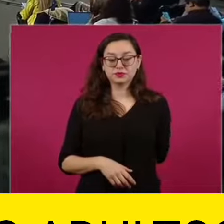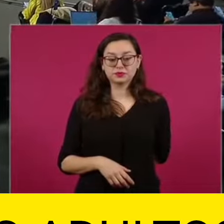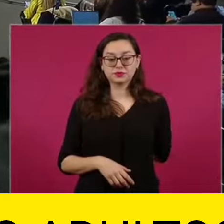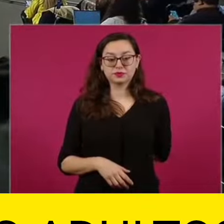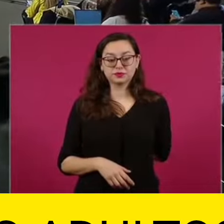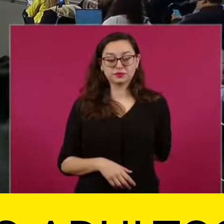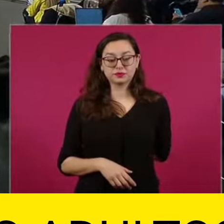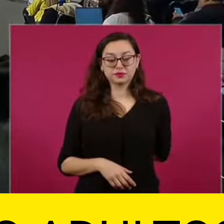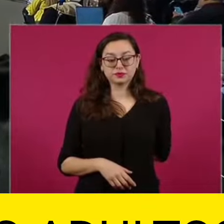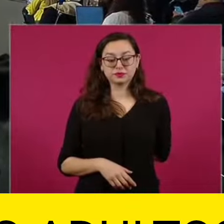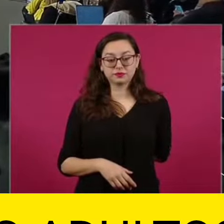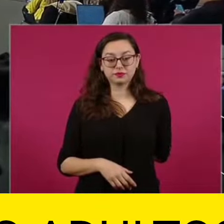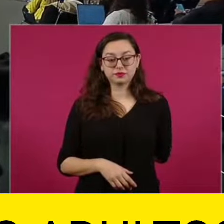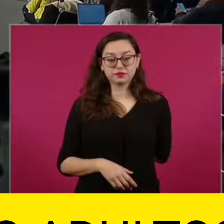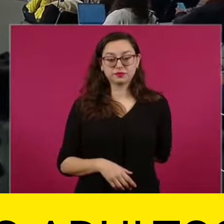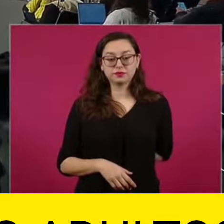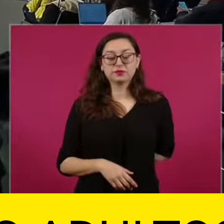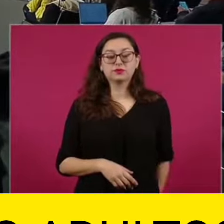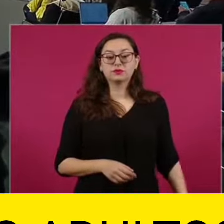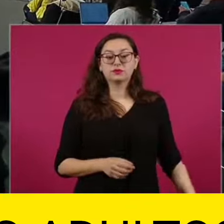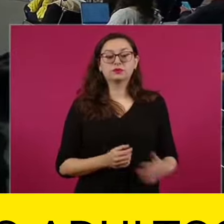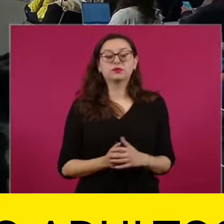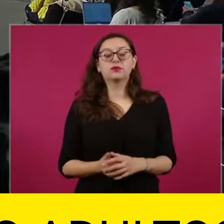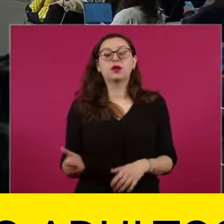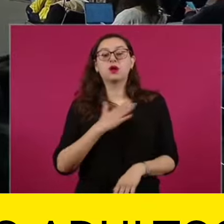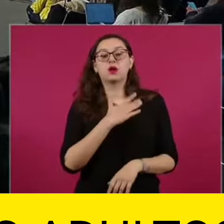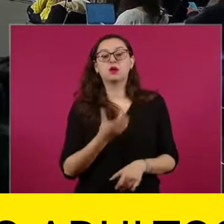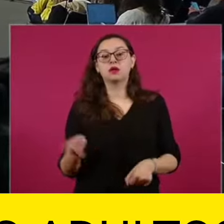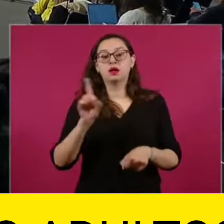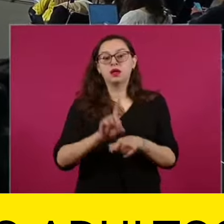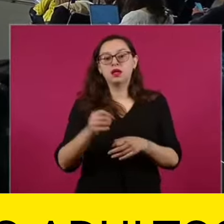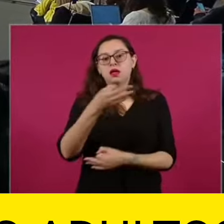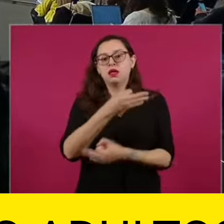Buenos días a todas y a todos. Como ustedes saben, en